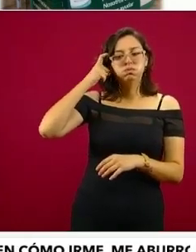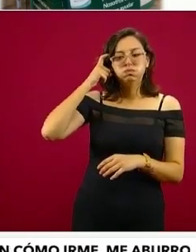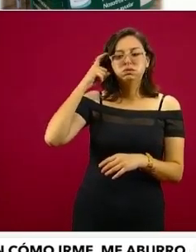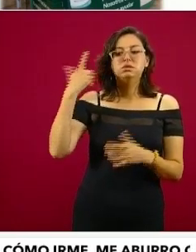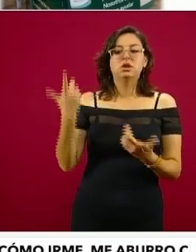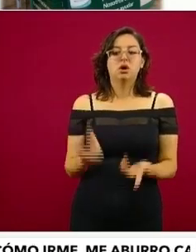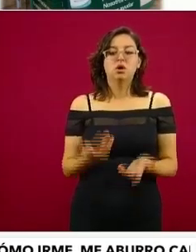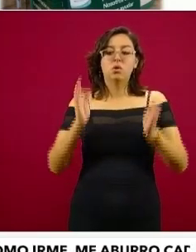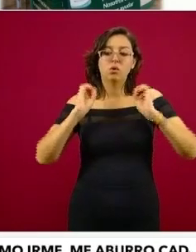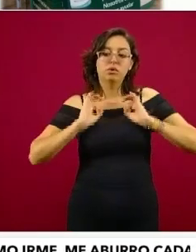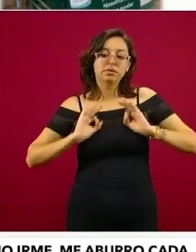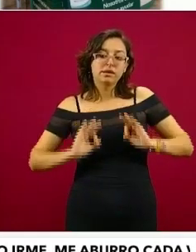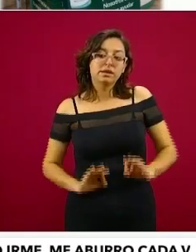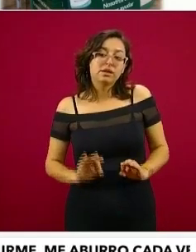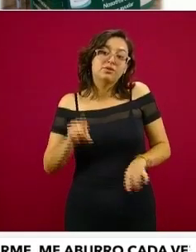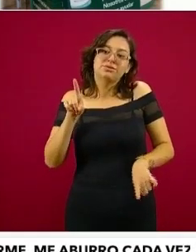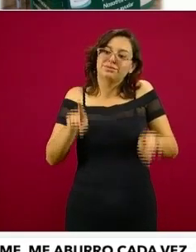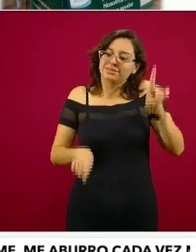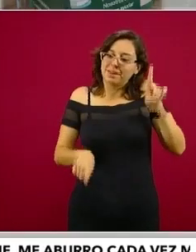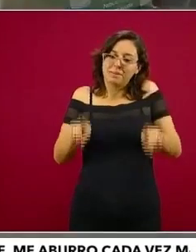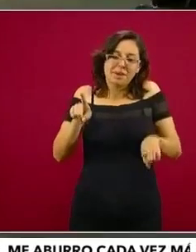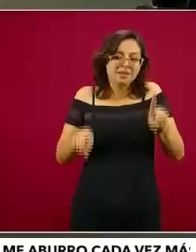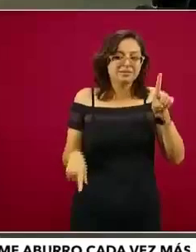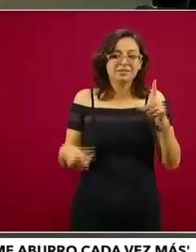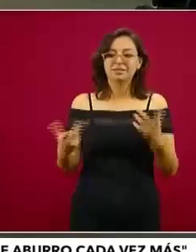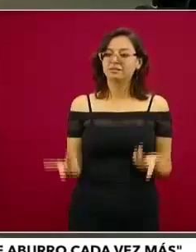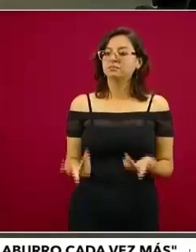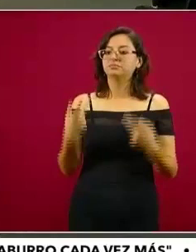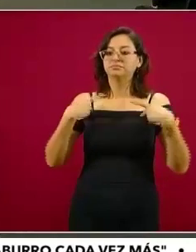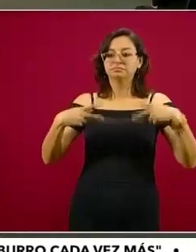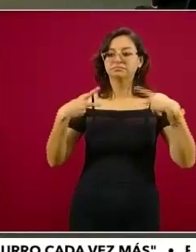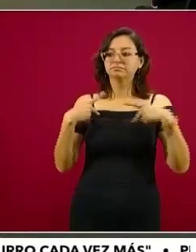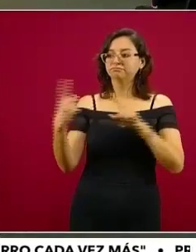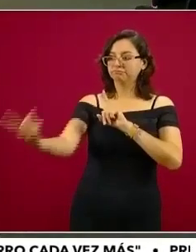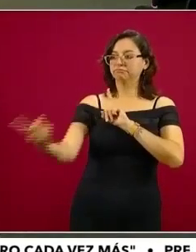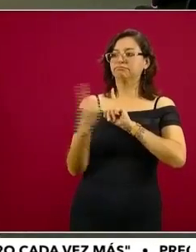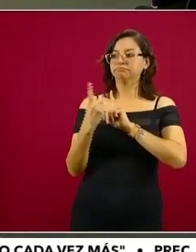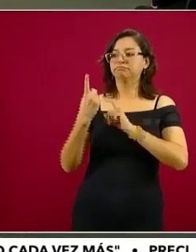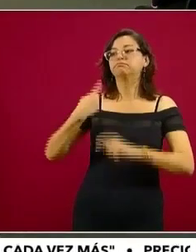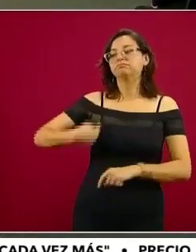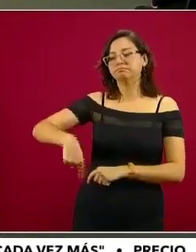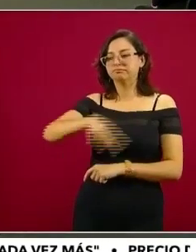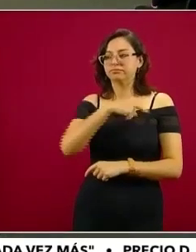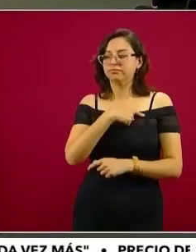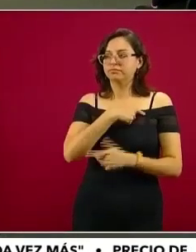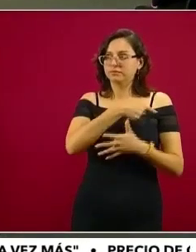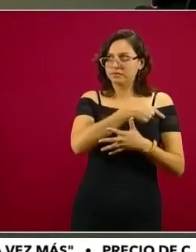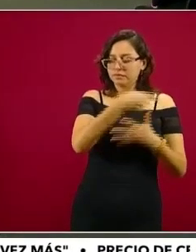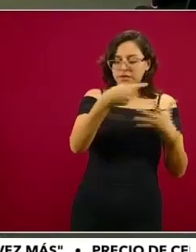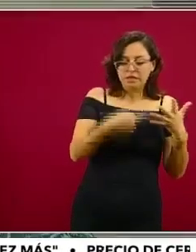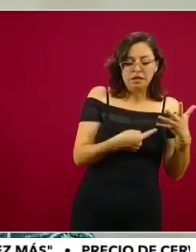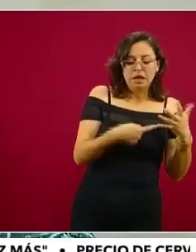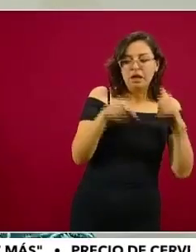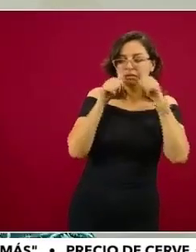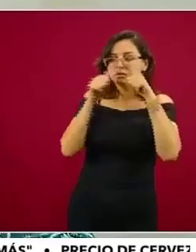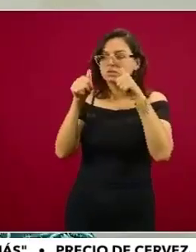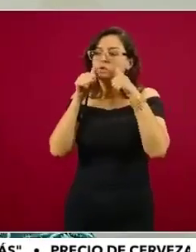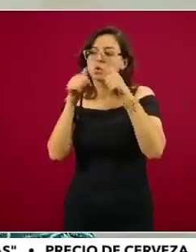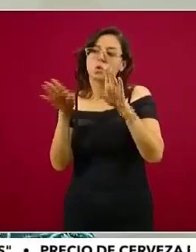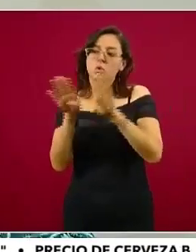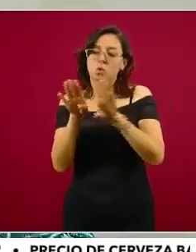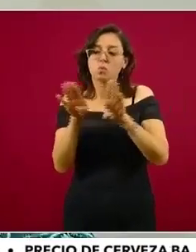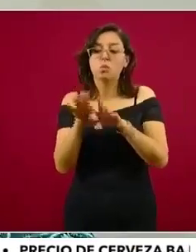o tranquilos. Entonces, dependiendo cómo acude la persona, es como nosotros activamos nuestros protocolos de atención